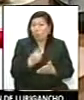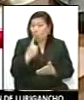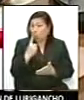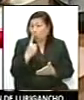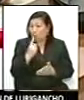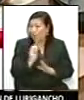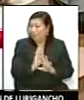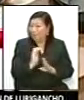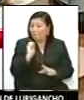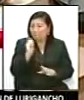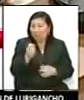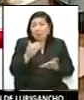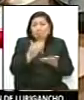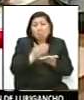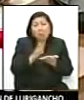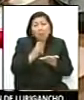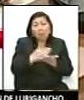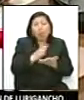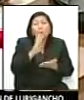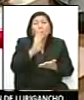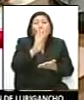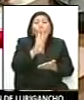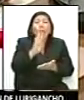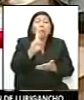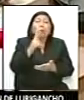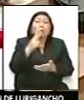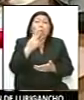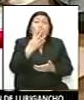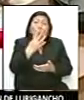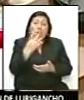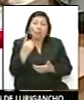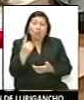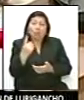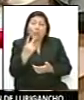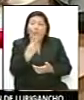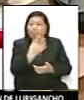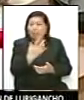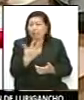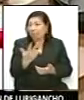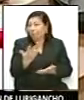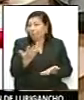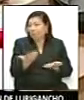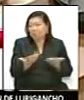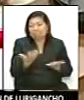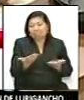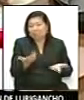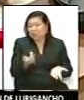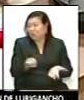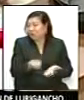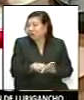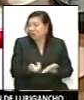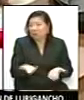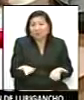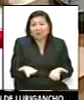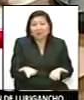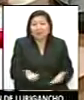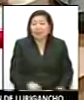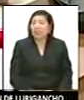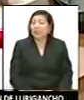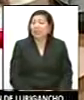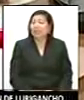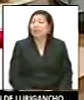sola armada, se van a pagar hasta el 2043 o el 2041. Y van a ser montos, pues, que no van a afectar